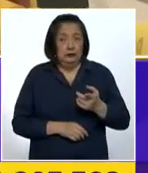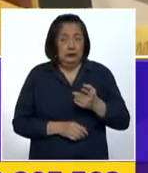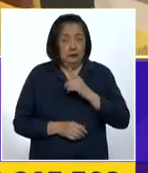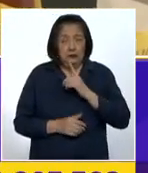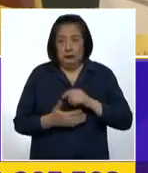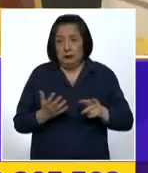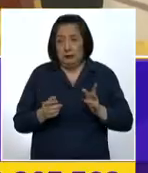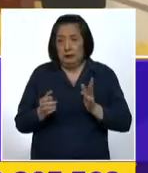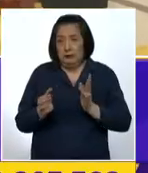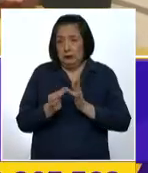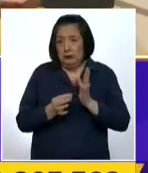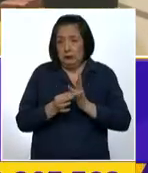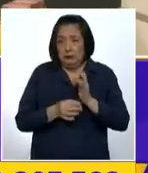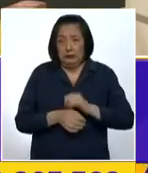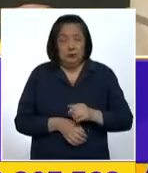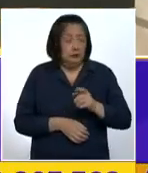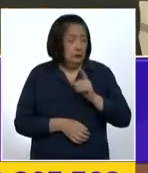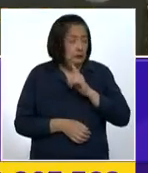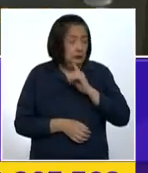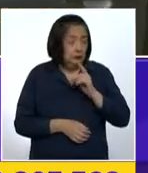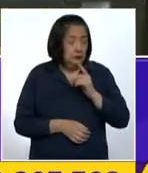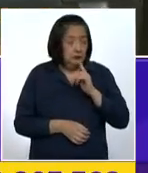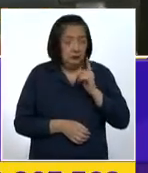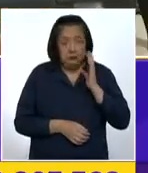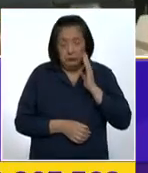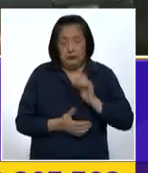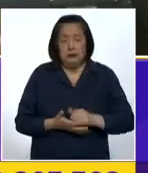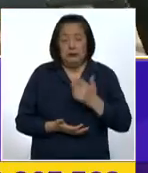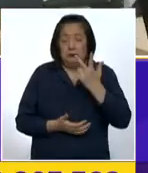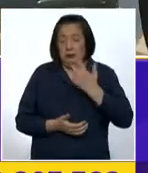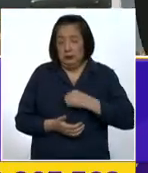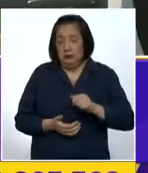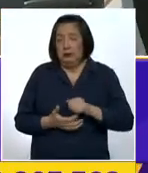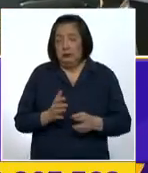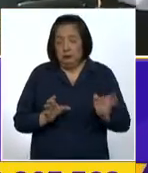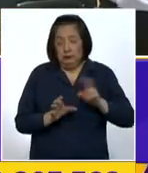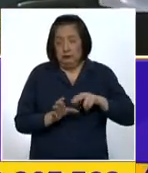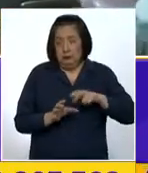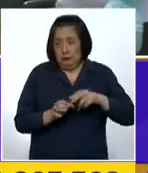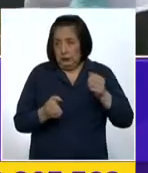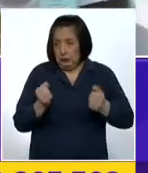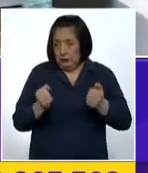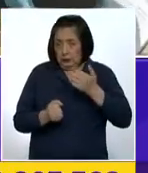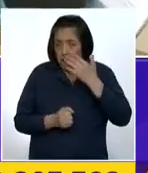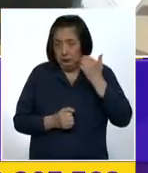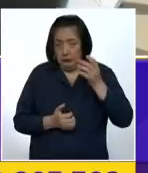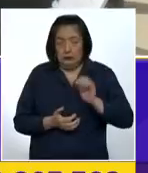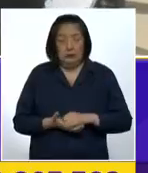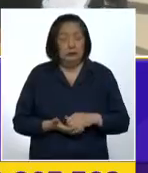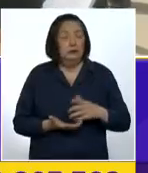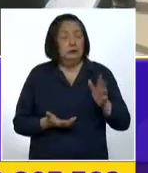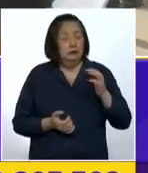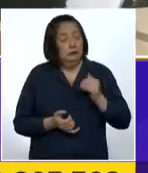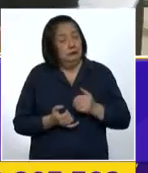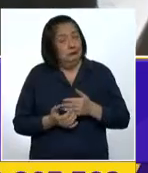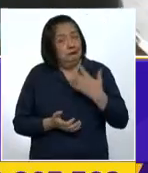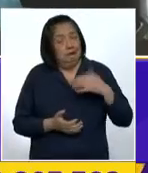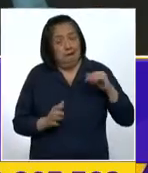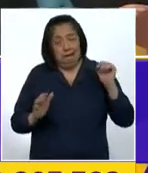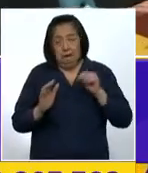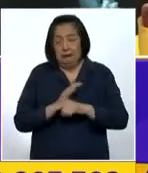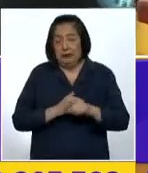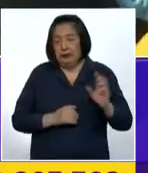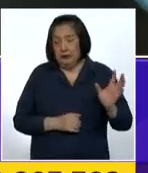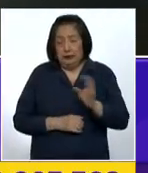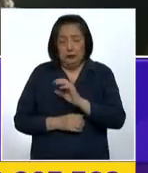igual que su esposa, sus padres y sus tres hijos. Con ellos viajaba a bordo del auto blanco y finalmente pues les dan muerte